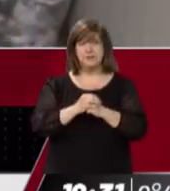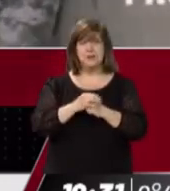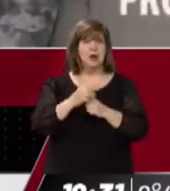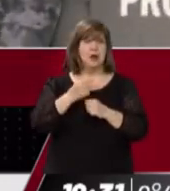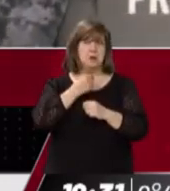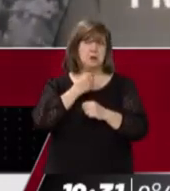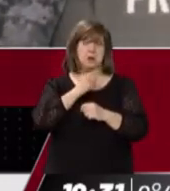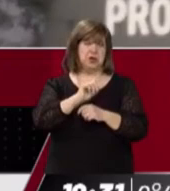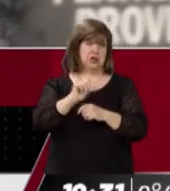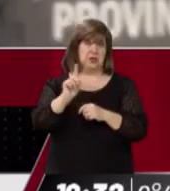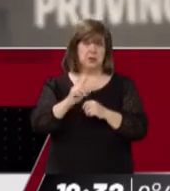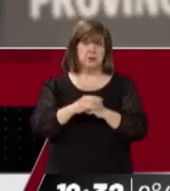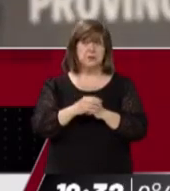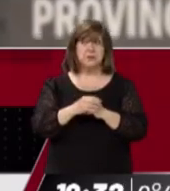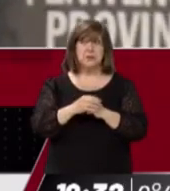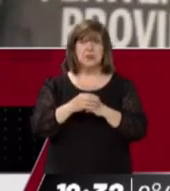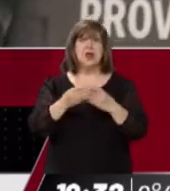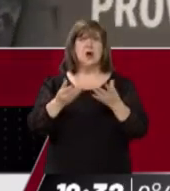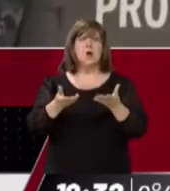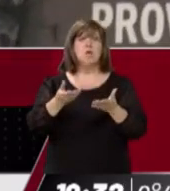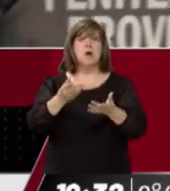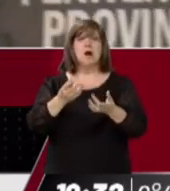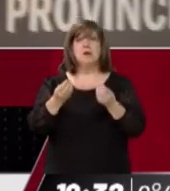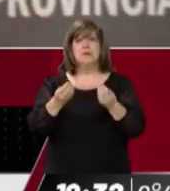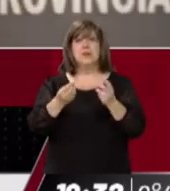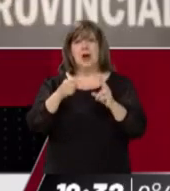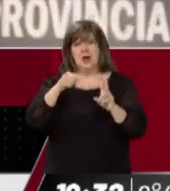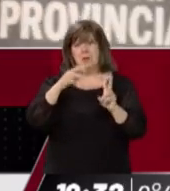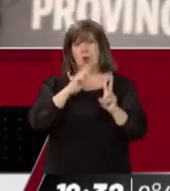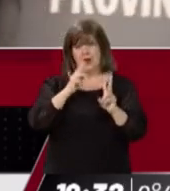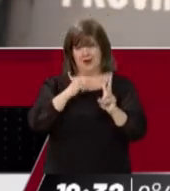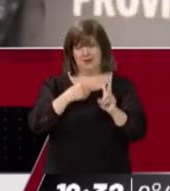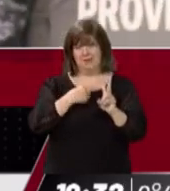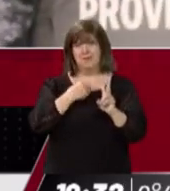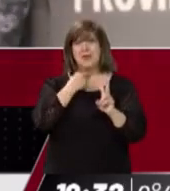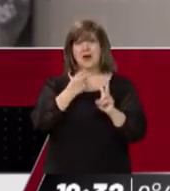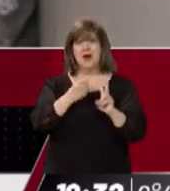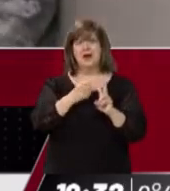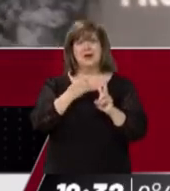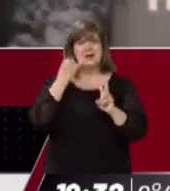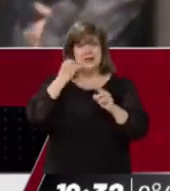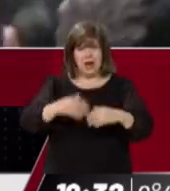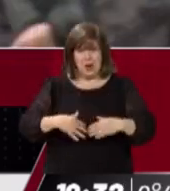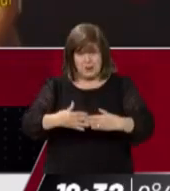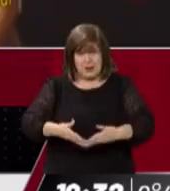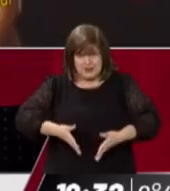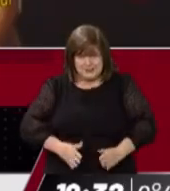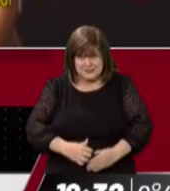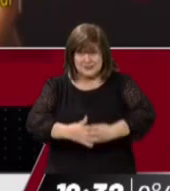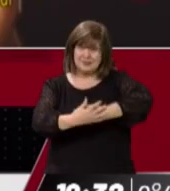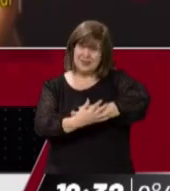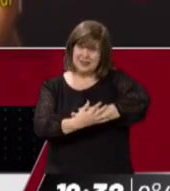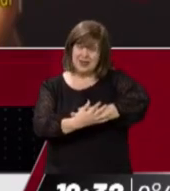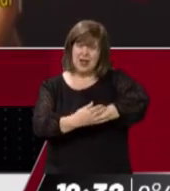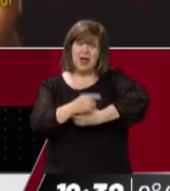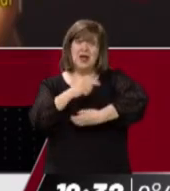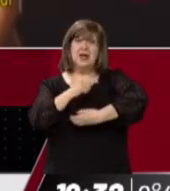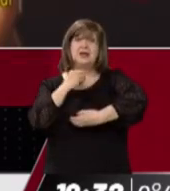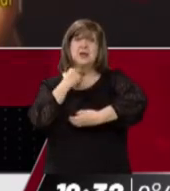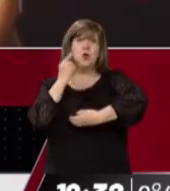enterarse Cuál fueron las condenas ella en este momento fue mamá tiene un hijo oyente